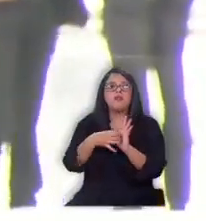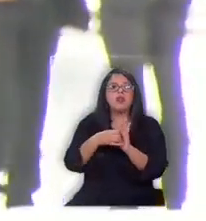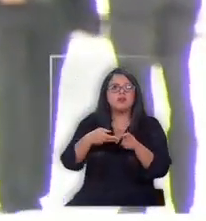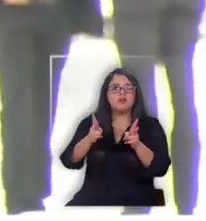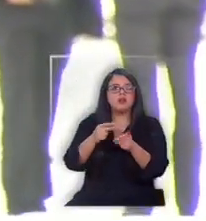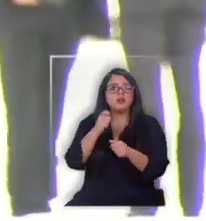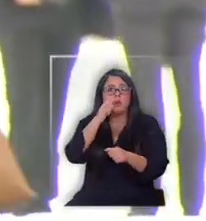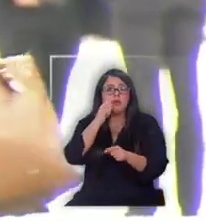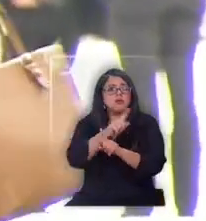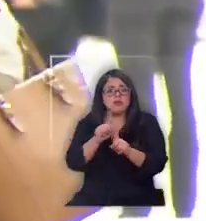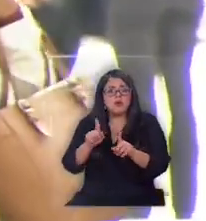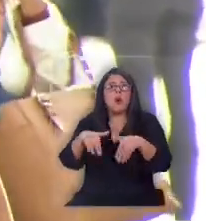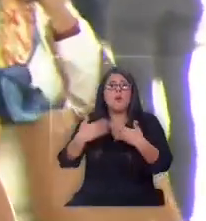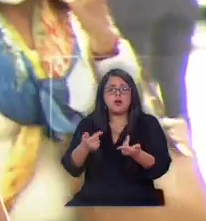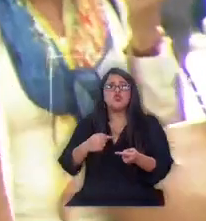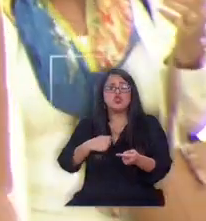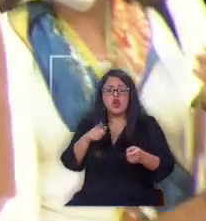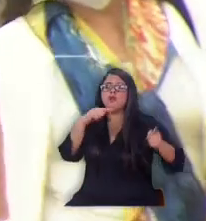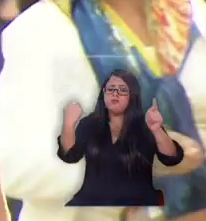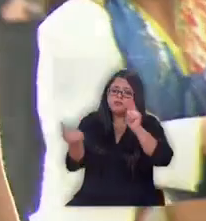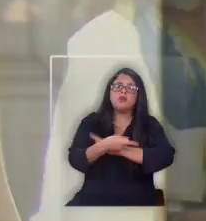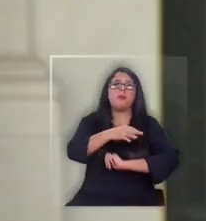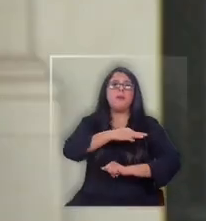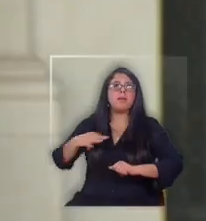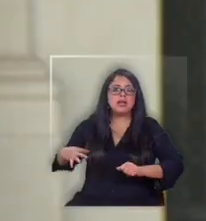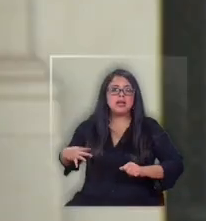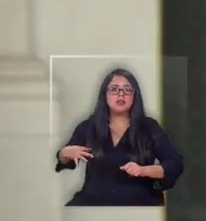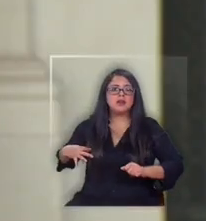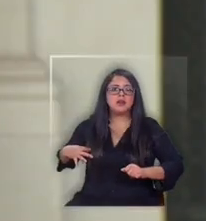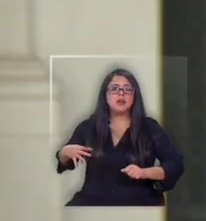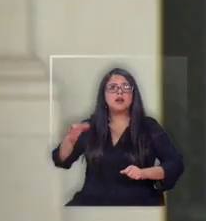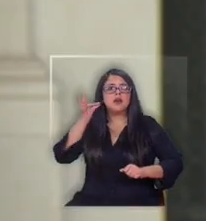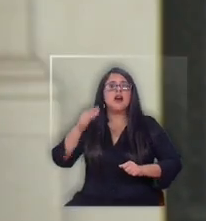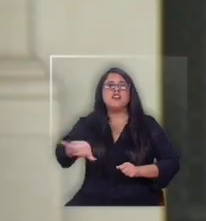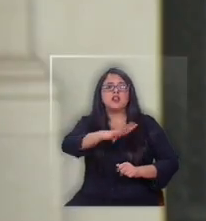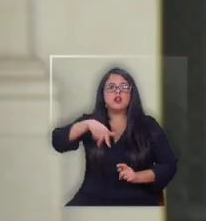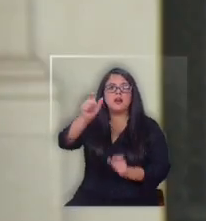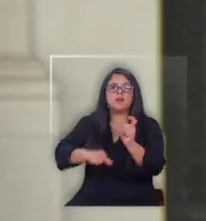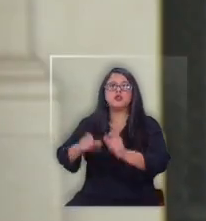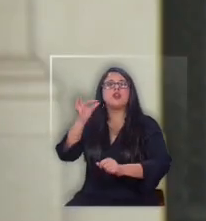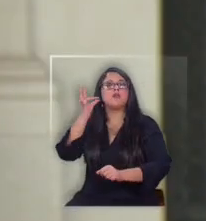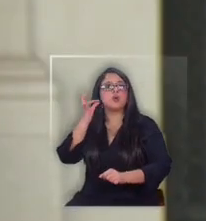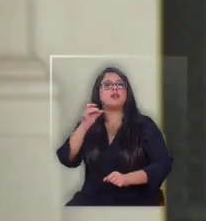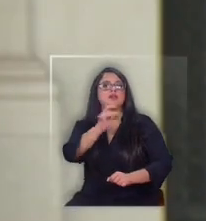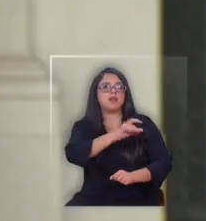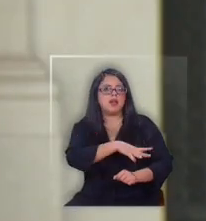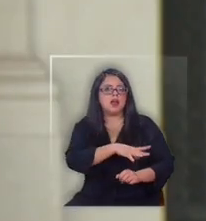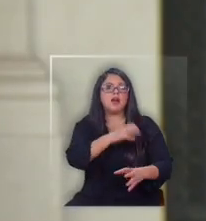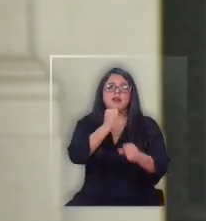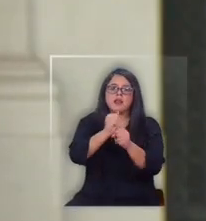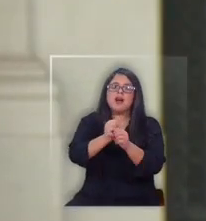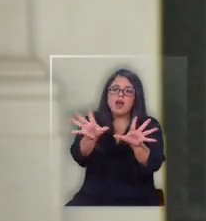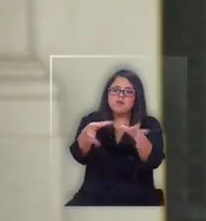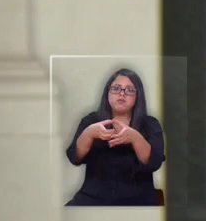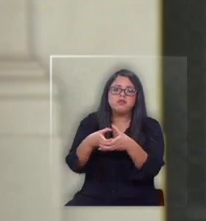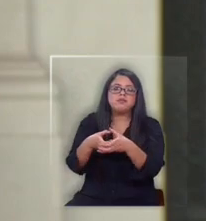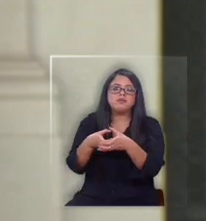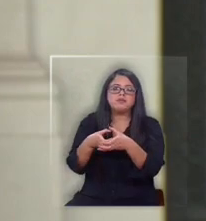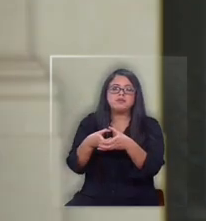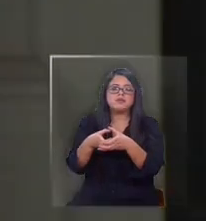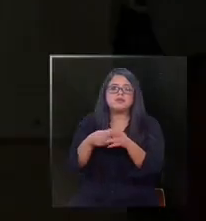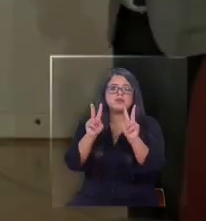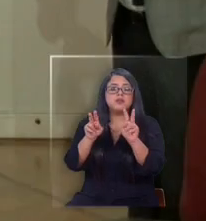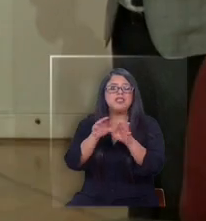mismo, desde hoy soy ministra de todas las chilenas y llamo a todas a trabajar en conjunto porque tenemos que erradicar